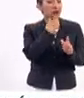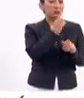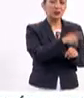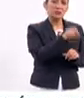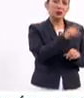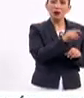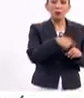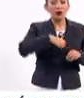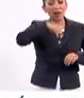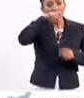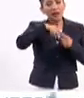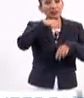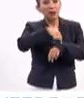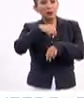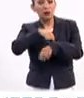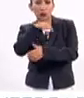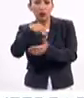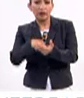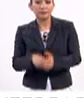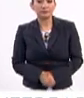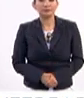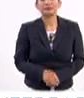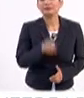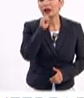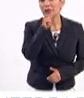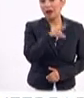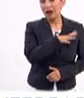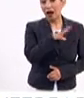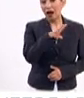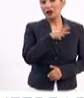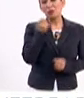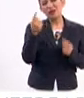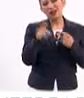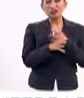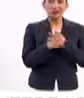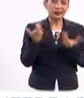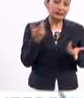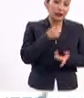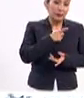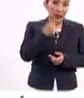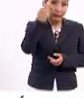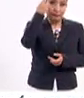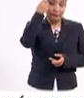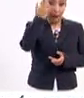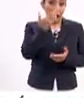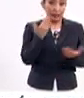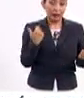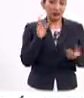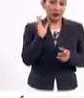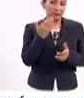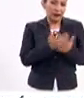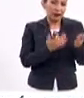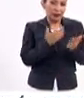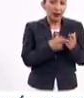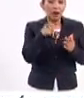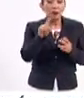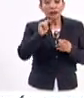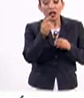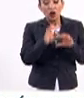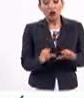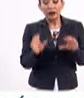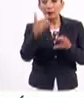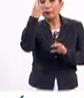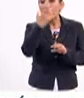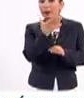tradicionales como edad, tiempo y espacio. Aunque también existen desventajas que deben tomarse en cuenta, debido a que la tecnología es el medio